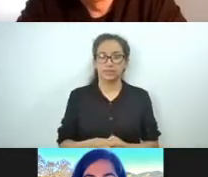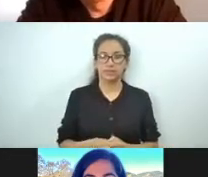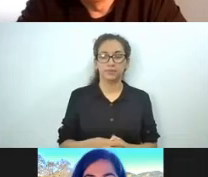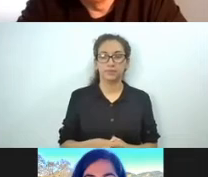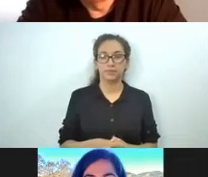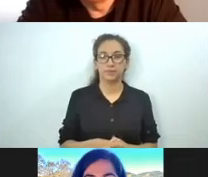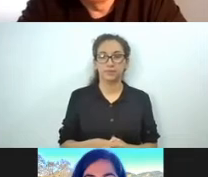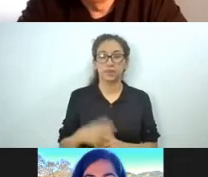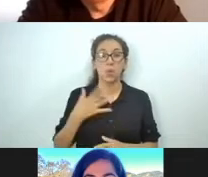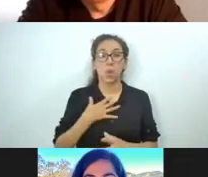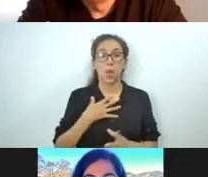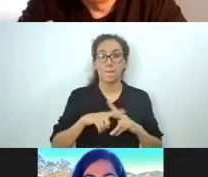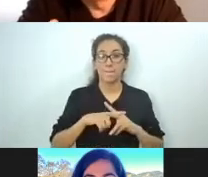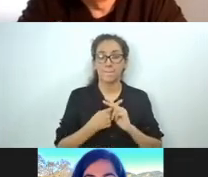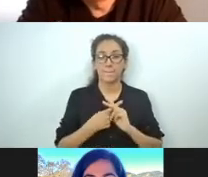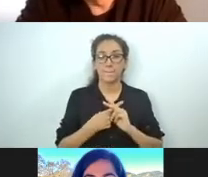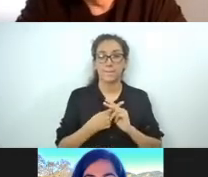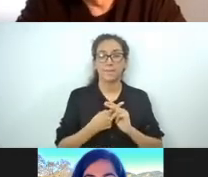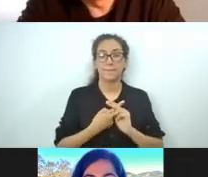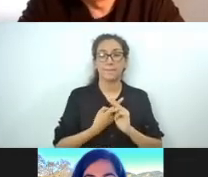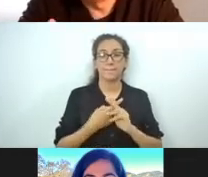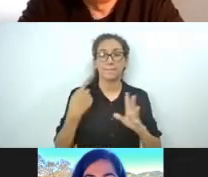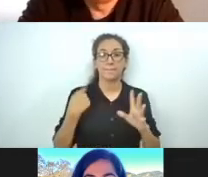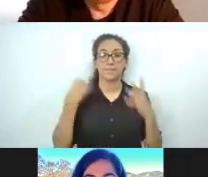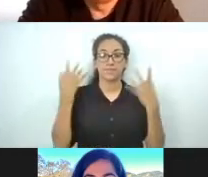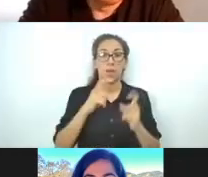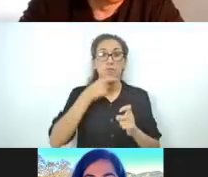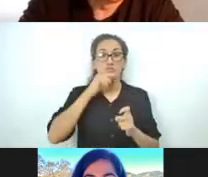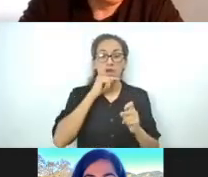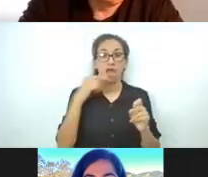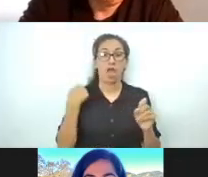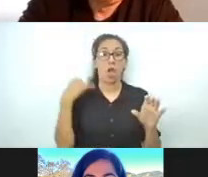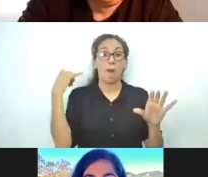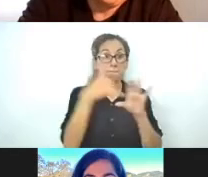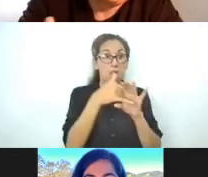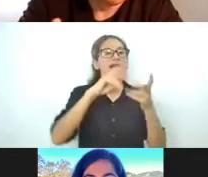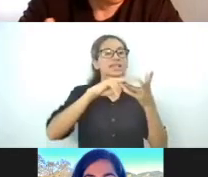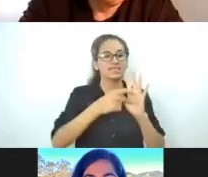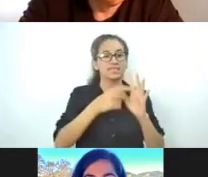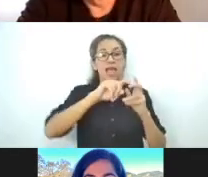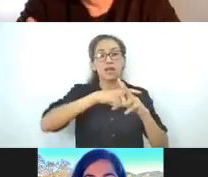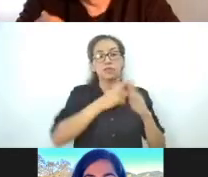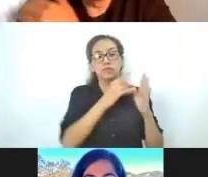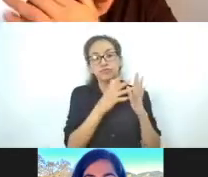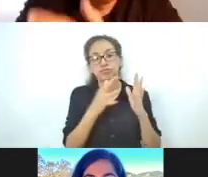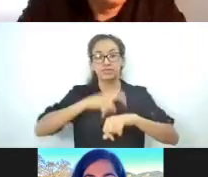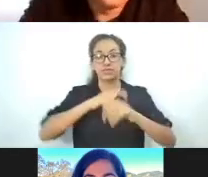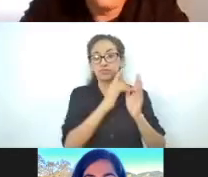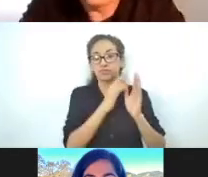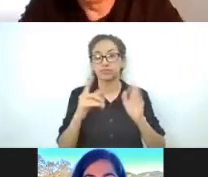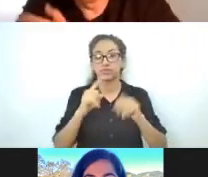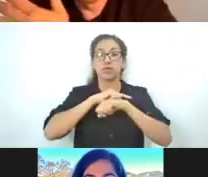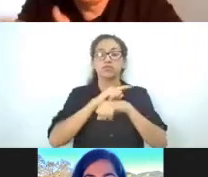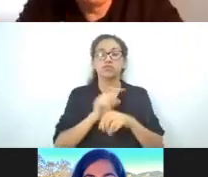cuento desde que uno penetra hasta que uno eyacula. Entonces, ahí los criterios han ido de menos de 1